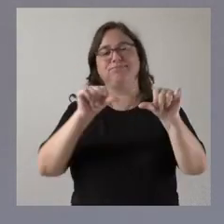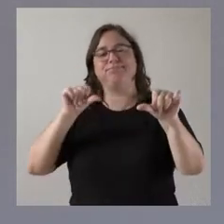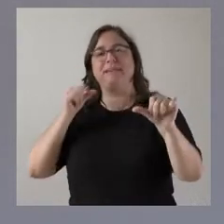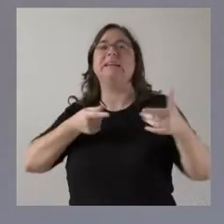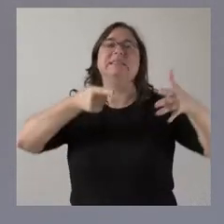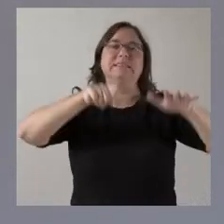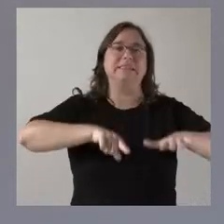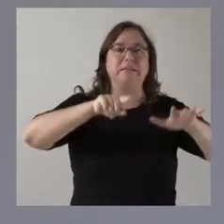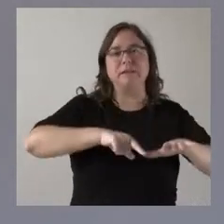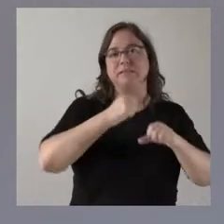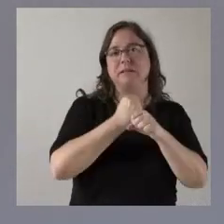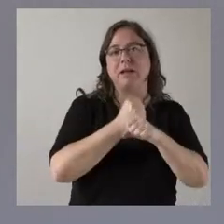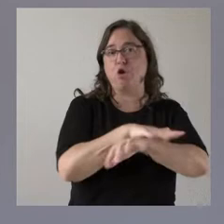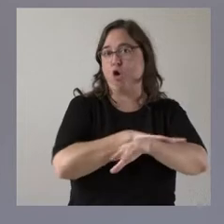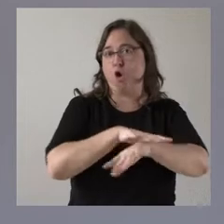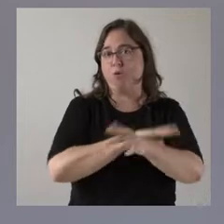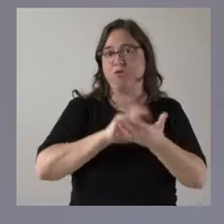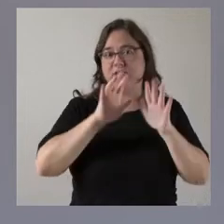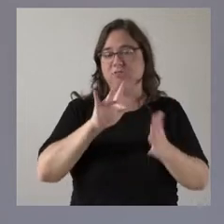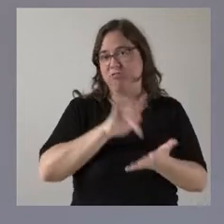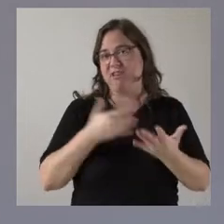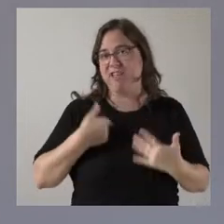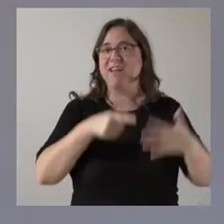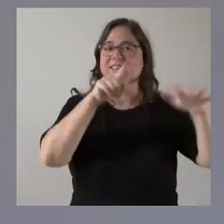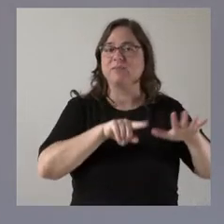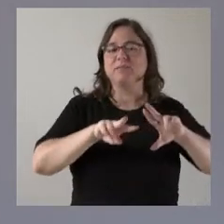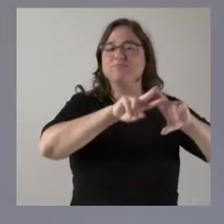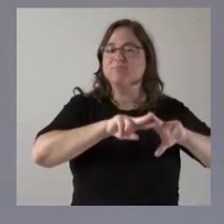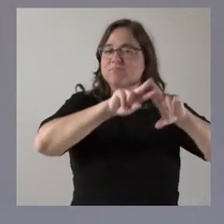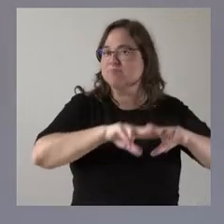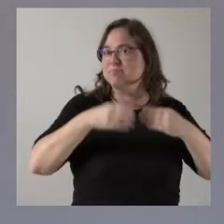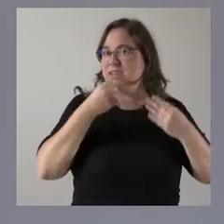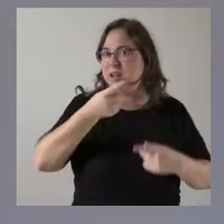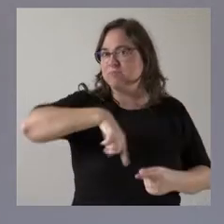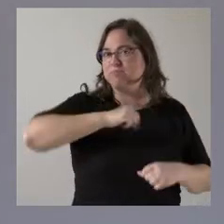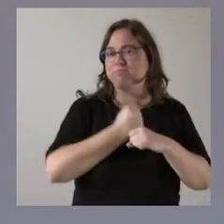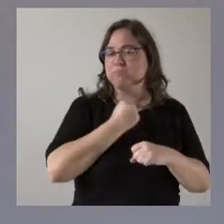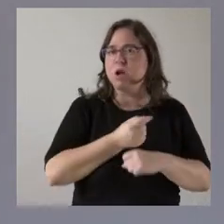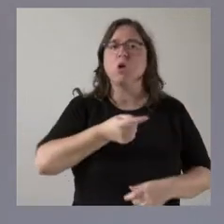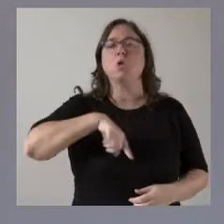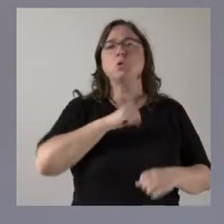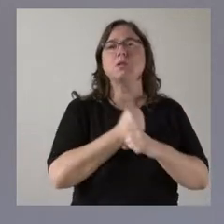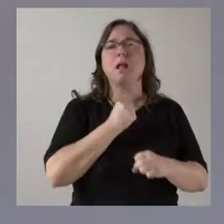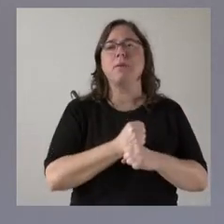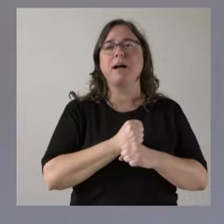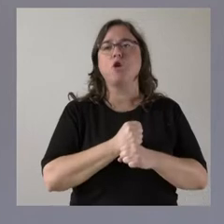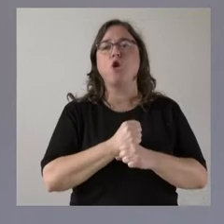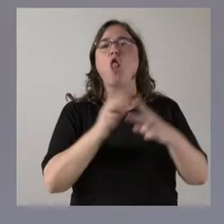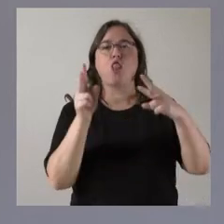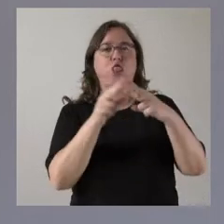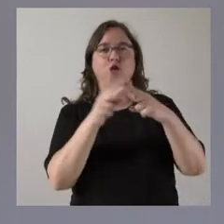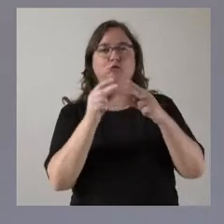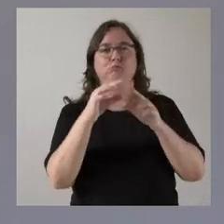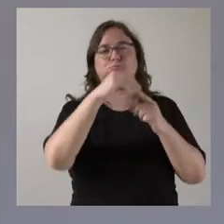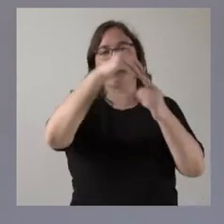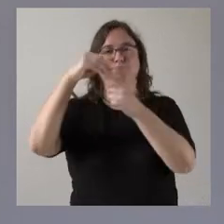del trabajo del gobierno de Castilla y León en donde hemos trabajado en torno a dos señas de identidad